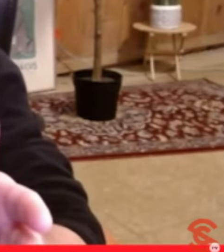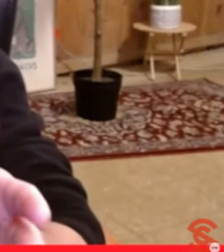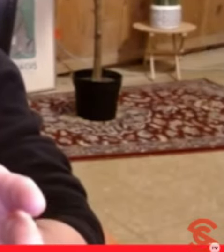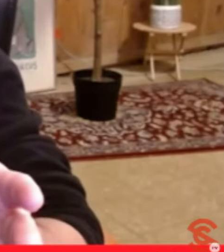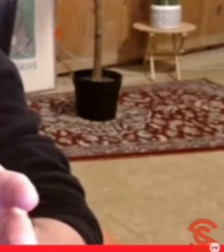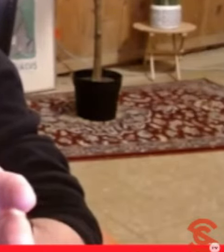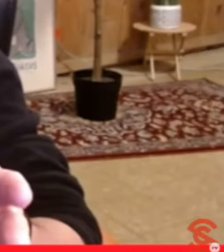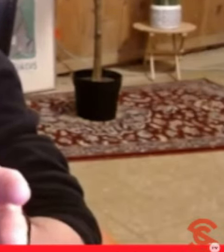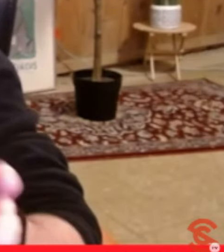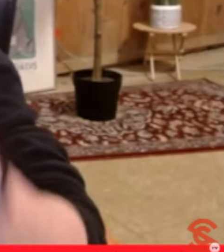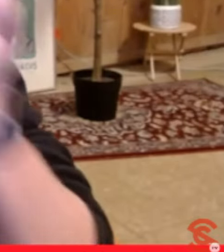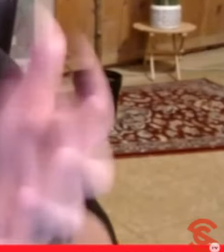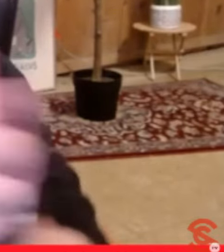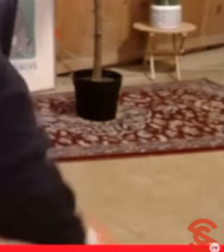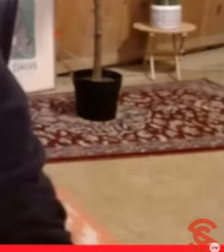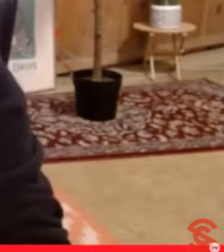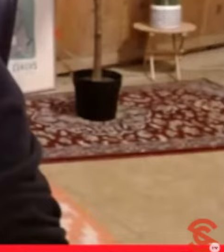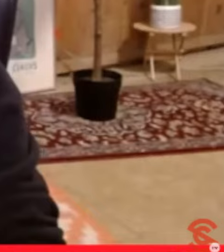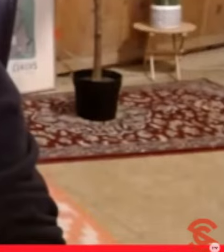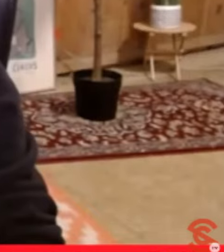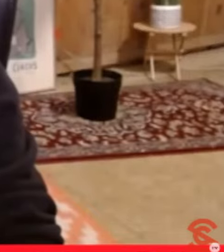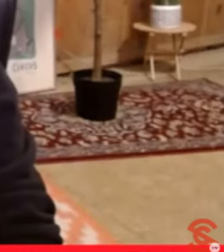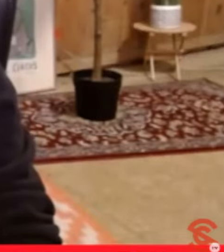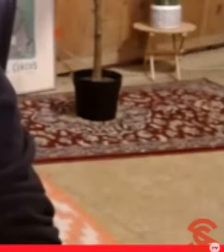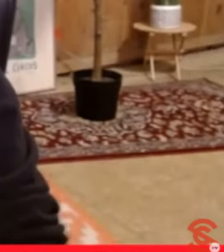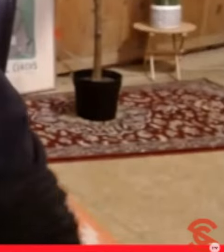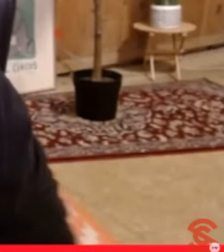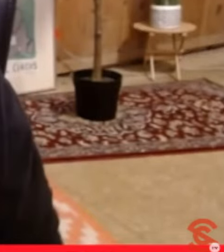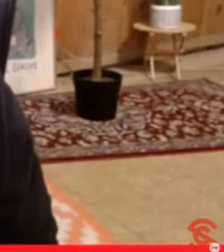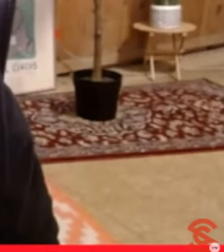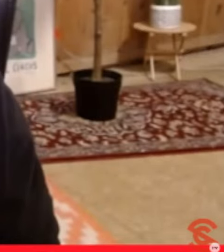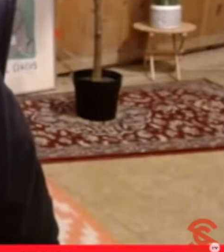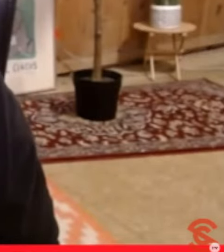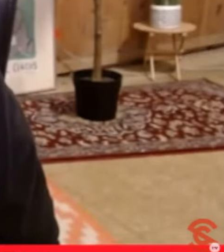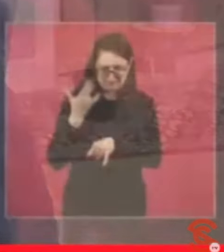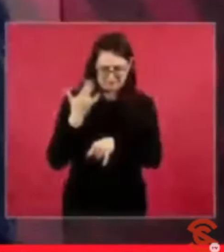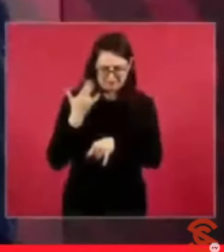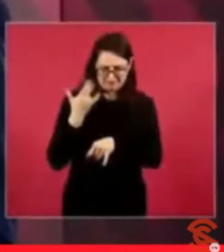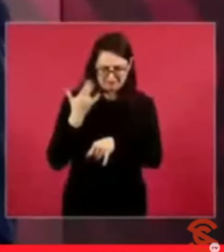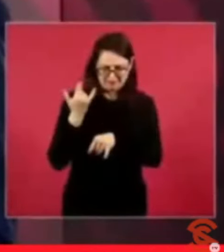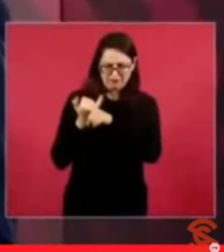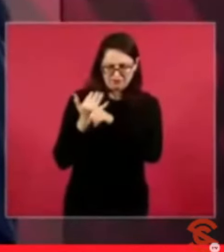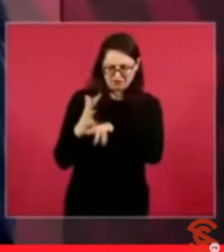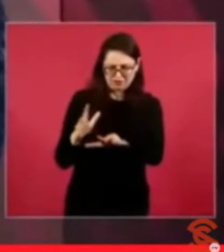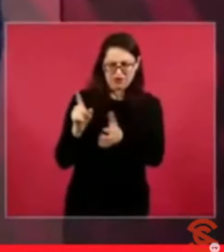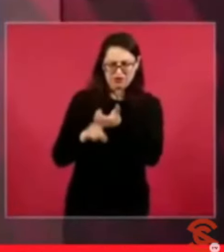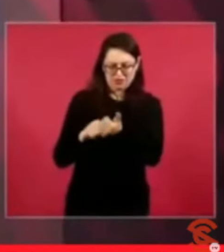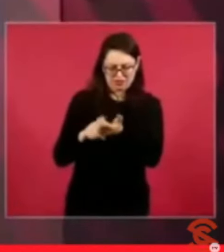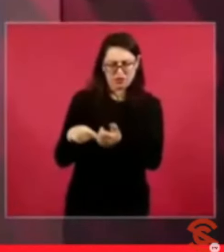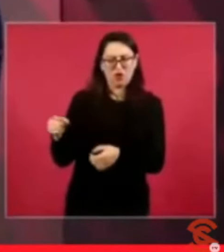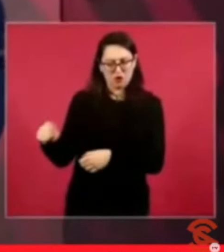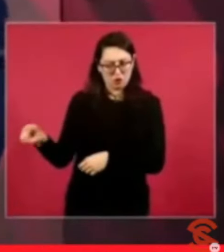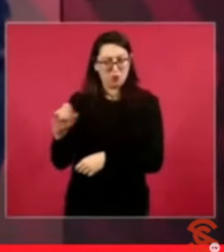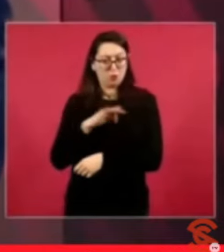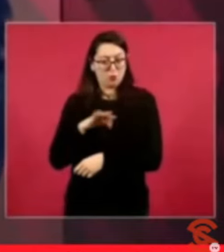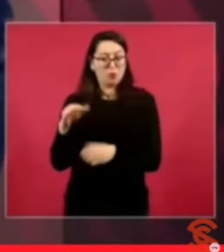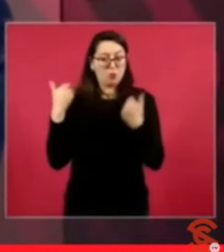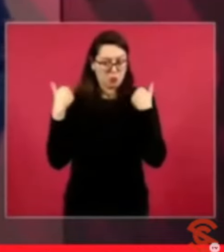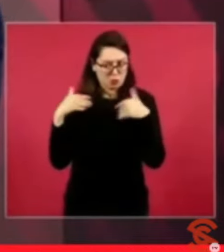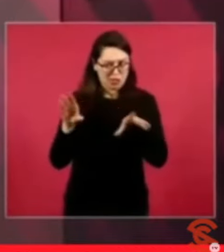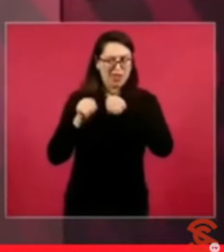ayer y le presento unos momentos más la Disculpa que ofreció el presidente López Obrador López obriga criticándome